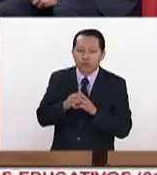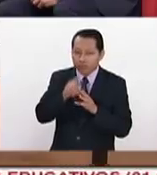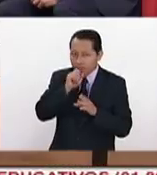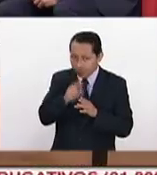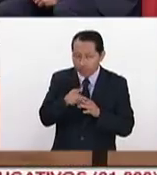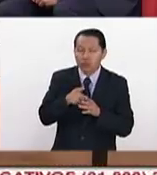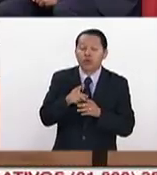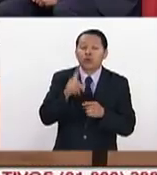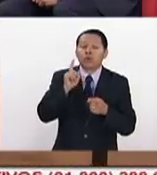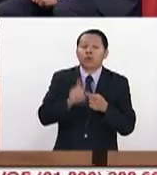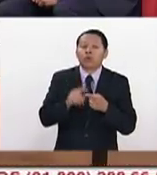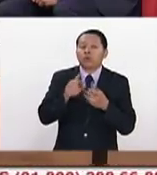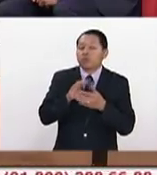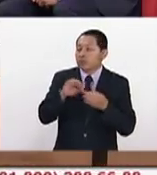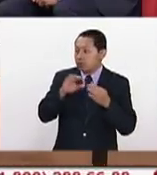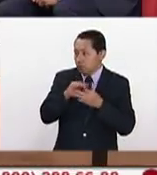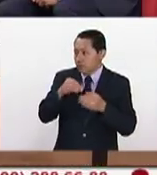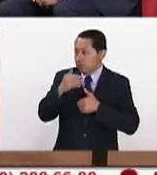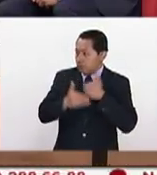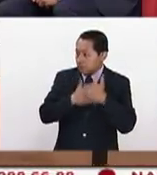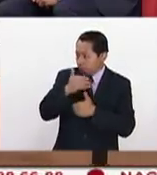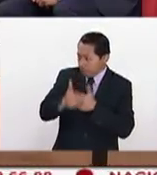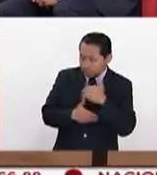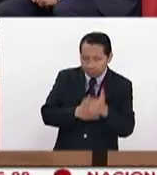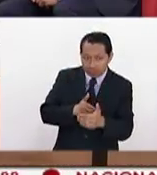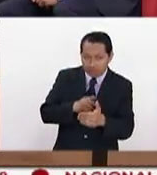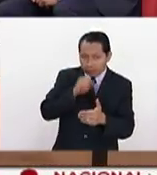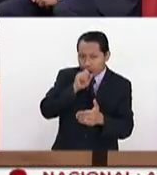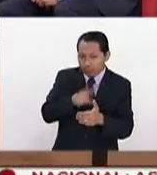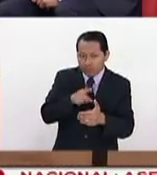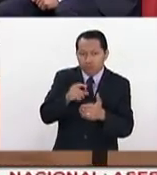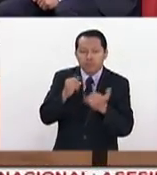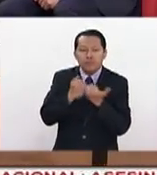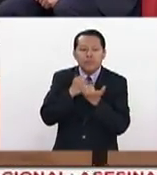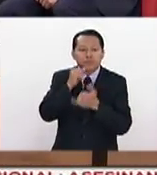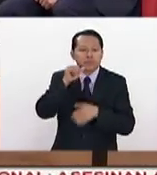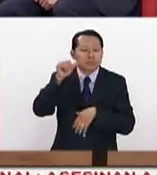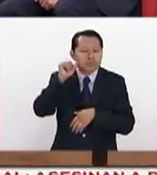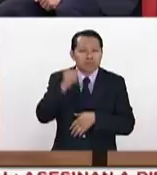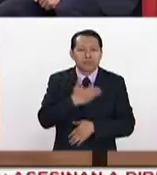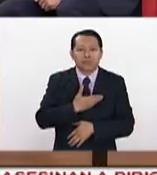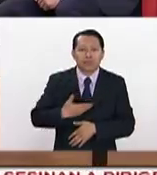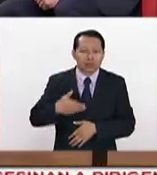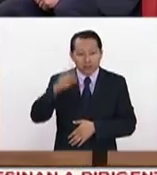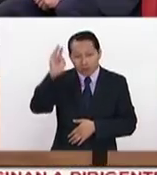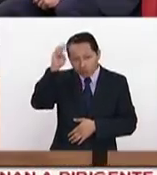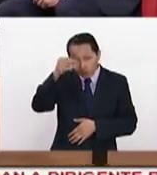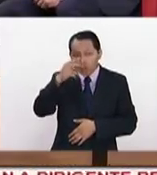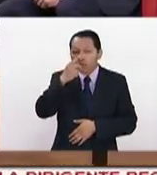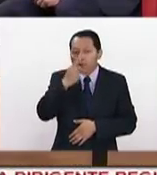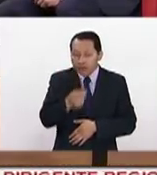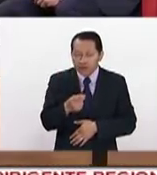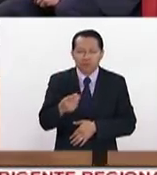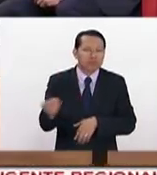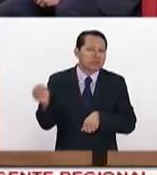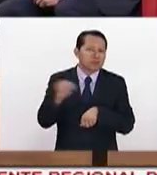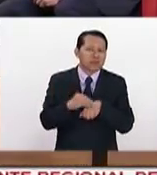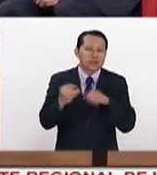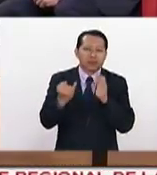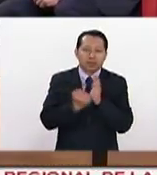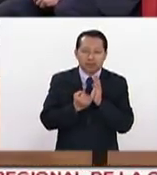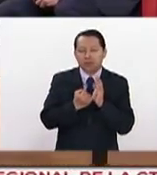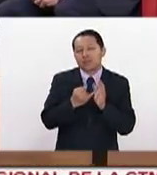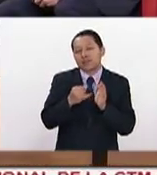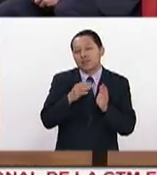un lado se hablan de estos avances y ayer el presidente Donald Trump dice, voy a imponer aranceles al